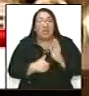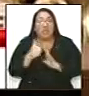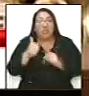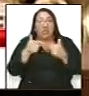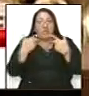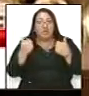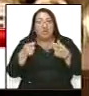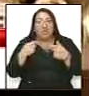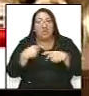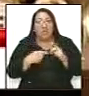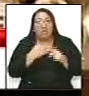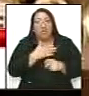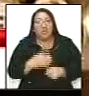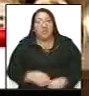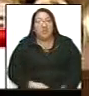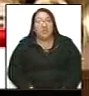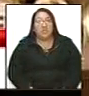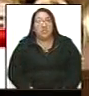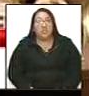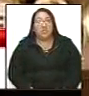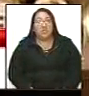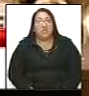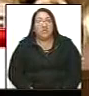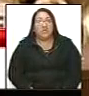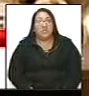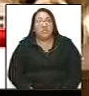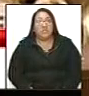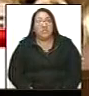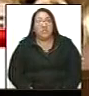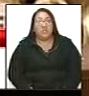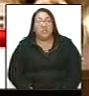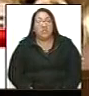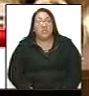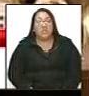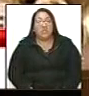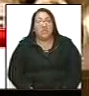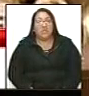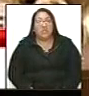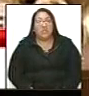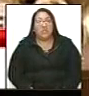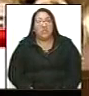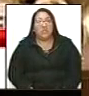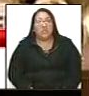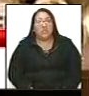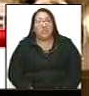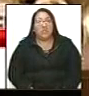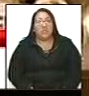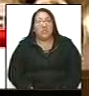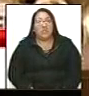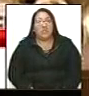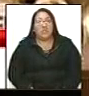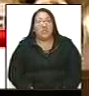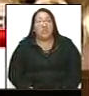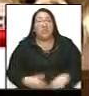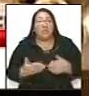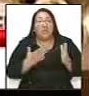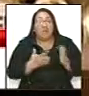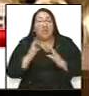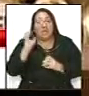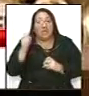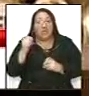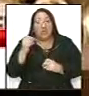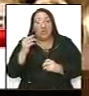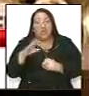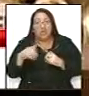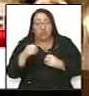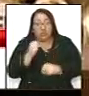Amazonas. Y esto tiene algunos beneficios, ¿no? Por ejemplo, garantizar la seguridad jurídica a través de una norma de creación adecuada bajo un